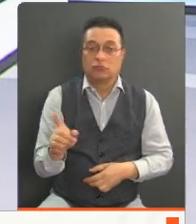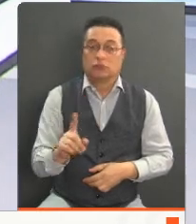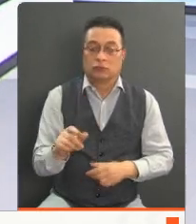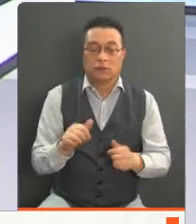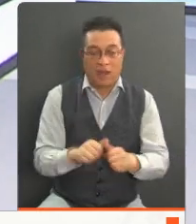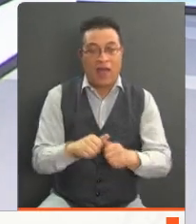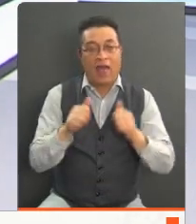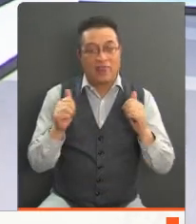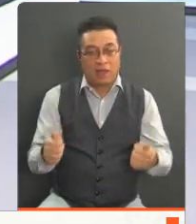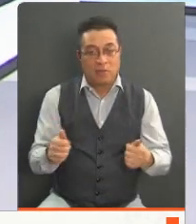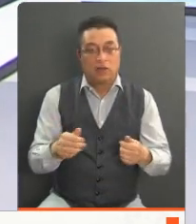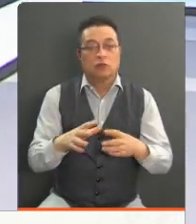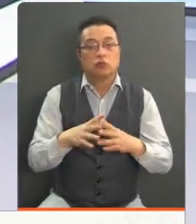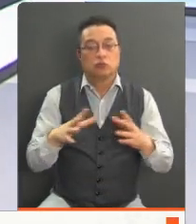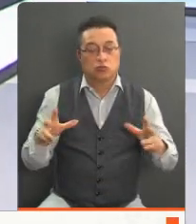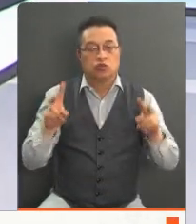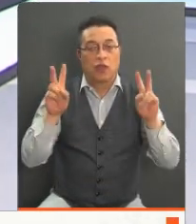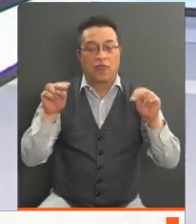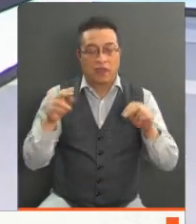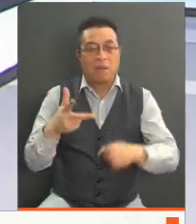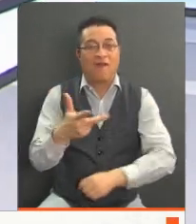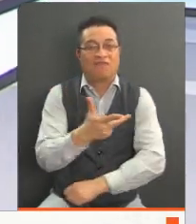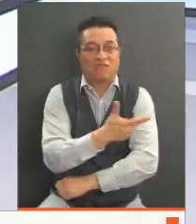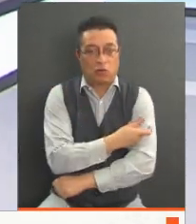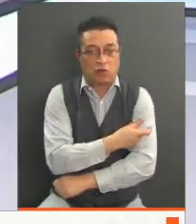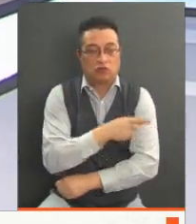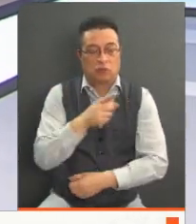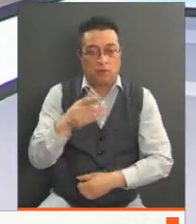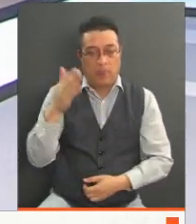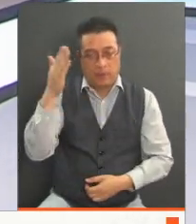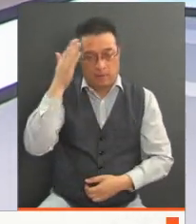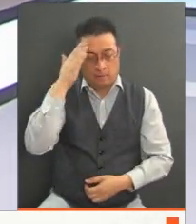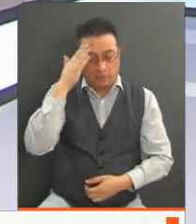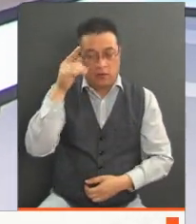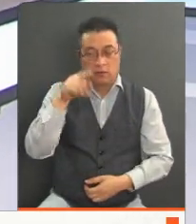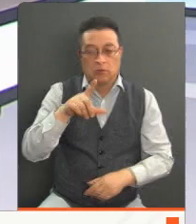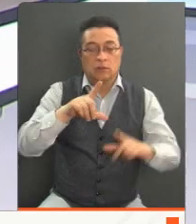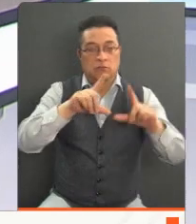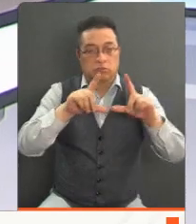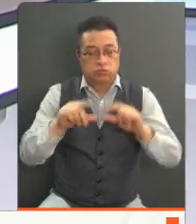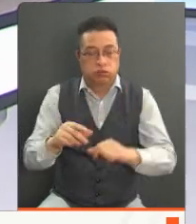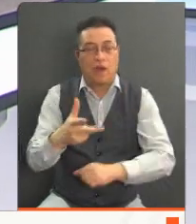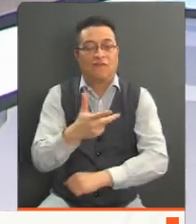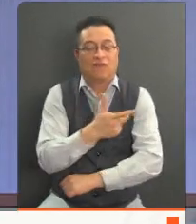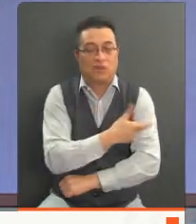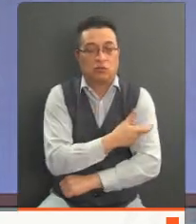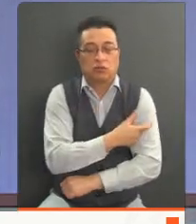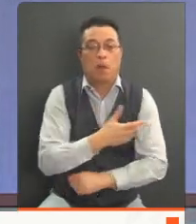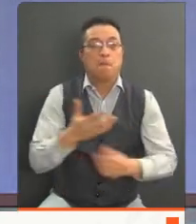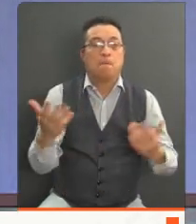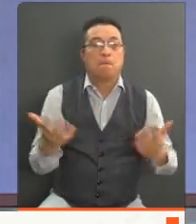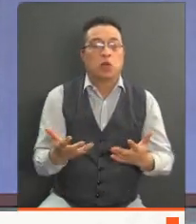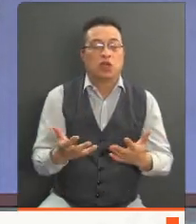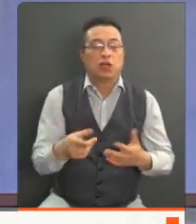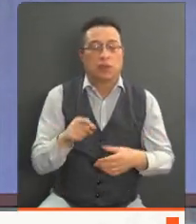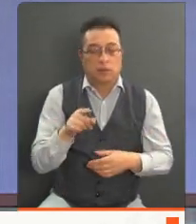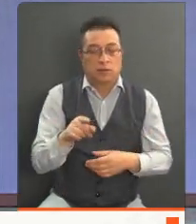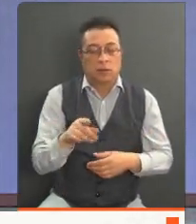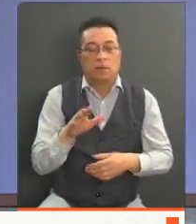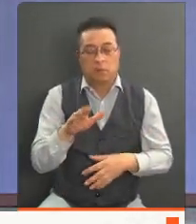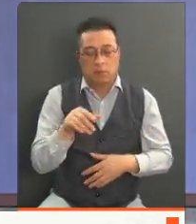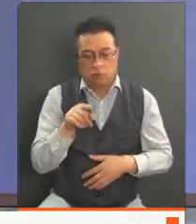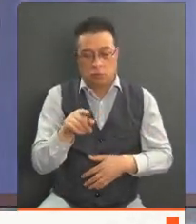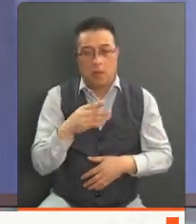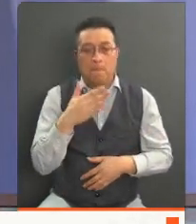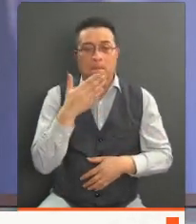bajó mucho el tema de la vacunación acuérdate de que bajaron el ritmo de vacunación porque al mismo tiempo cuando tú dices todo está